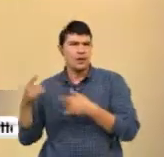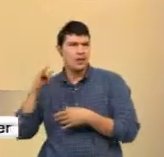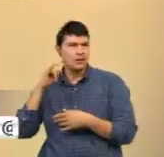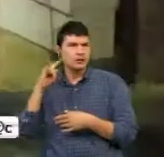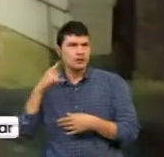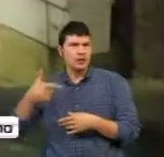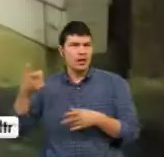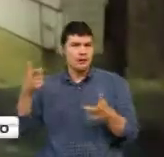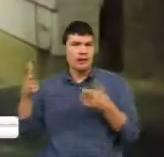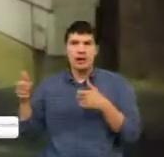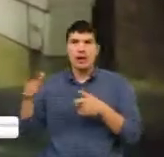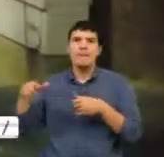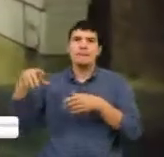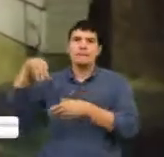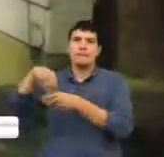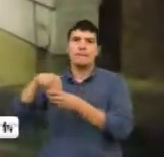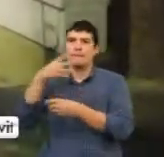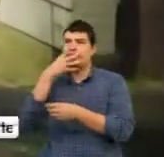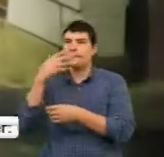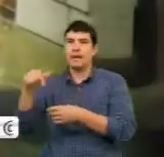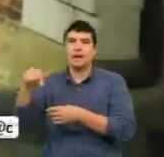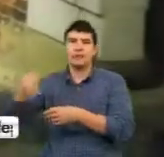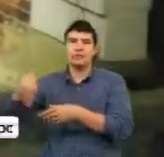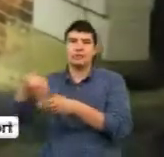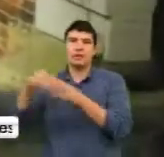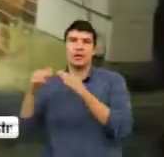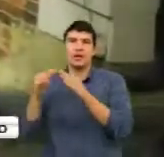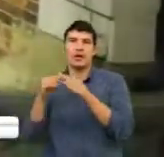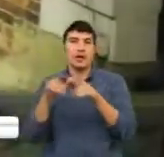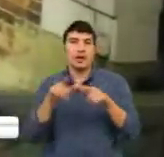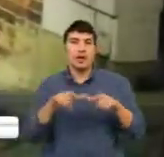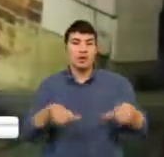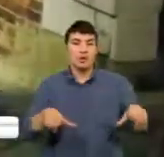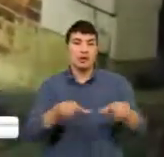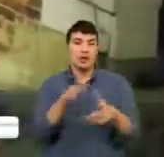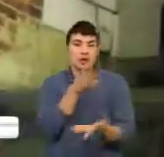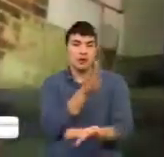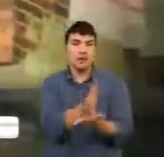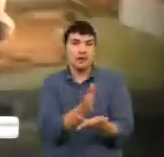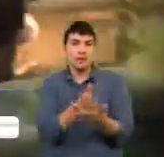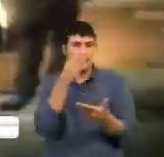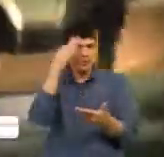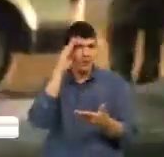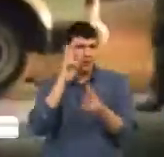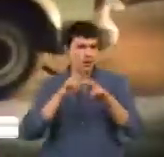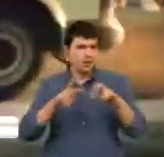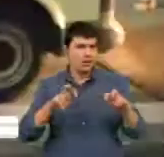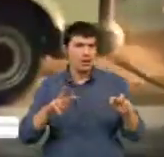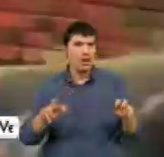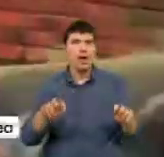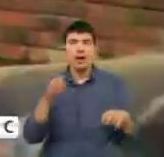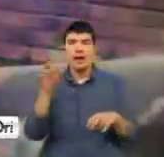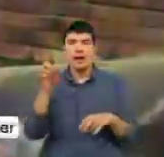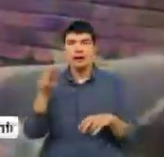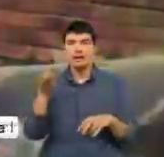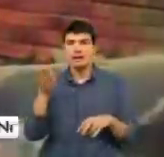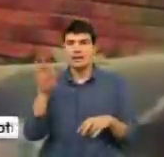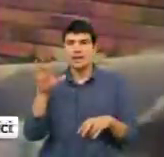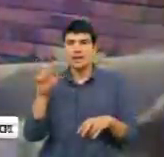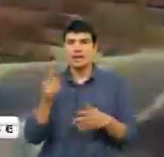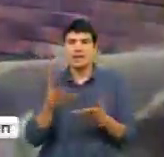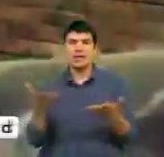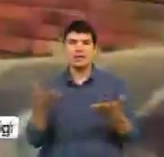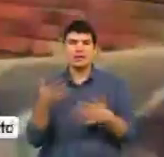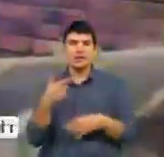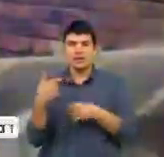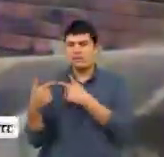que hacían temer que algo malo había pasado. Al sitio llegaron unidades de la policía para verificar los hechos. Esther Amaris recibió el impacto de bala a la